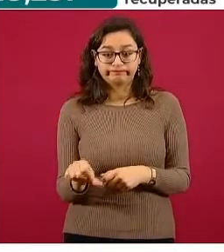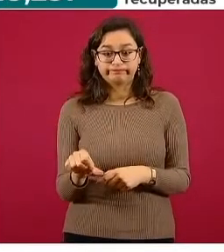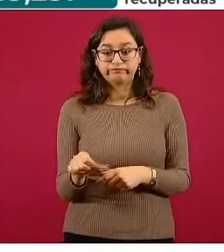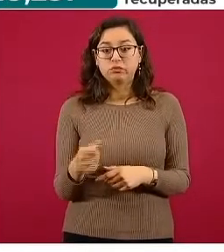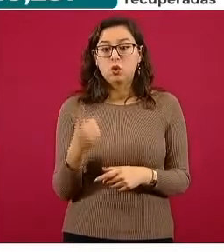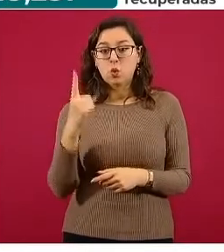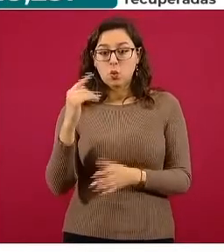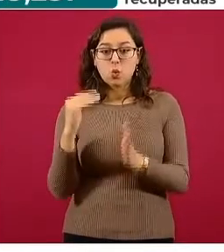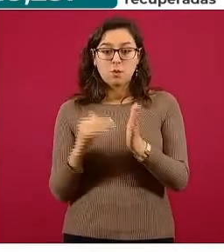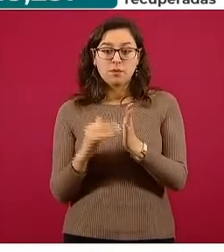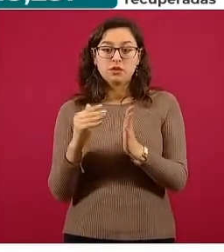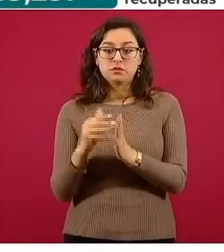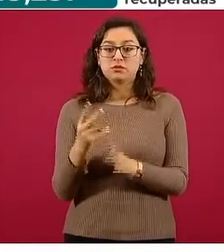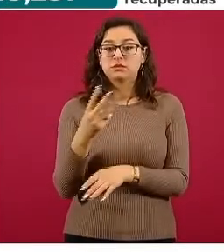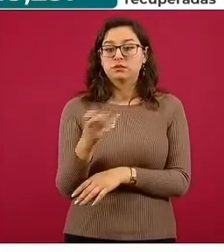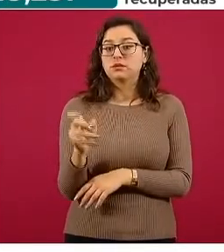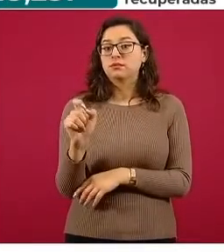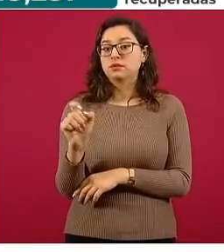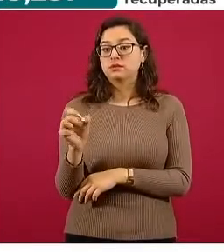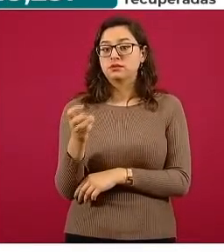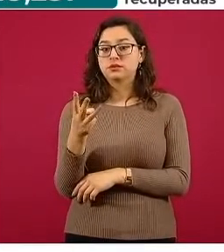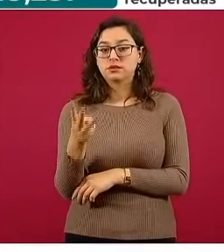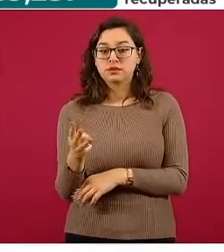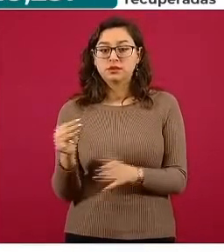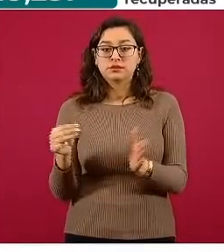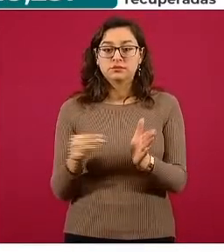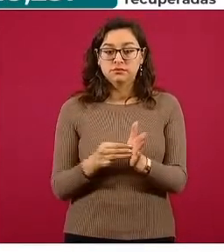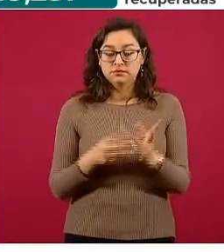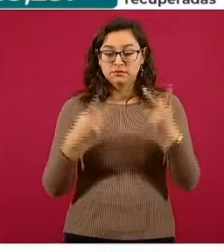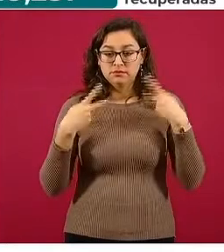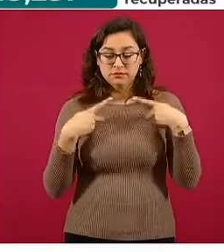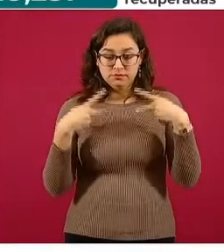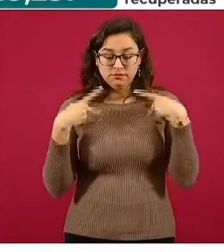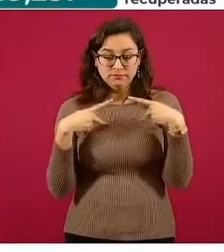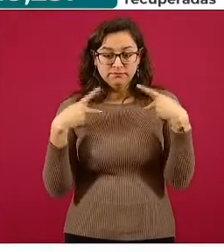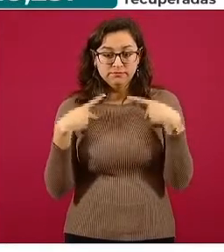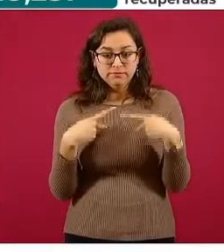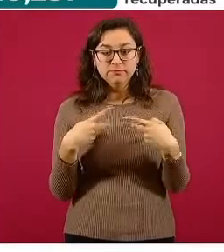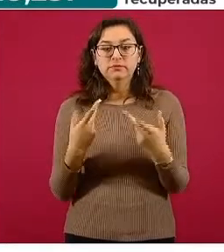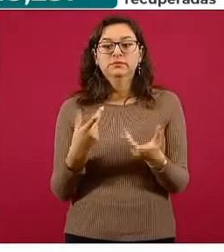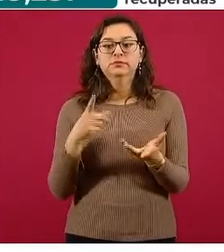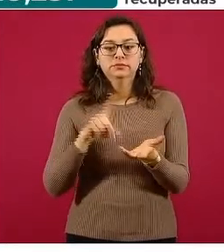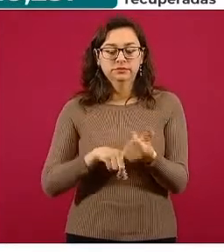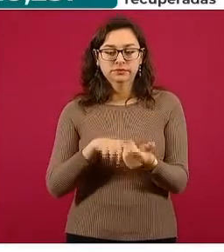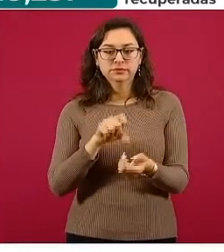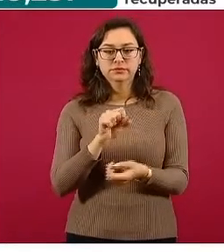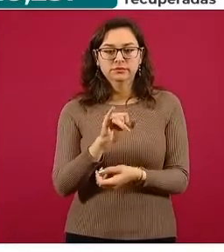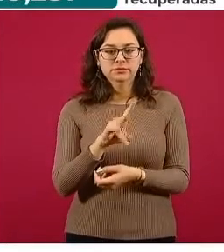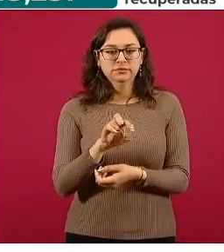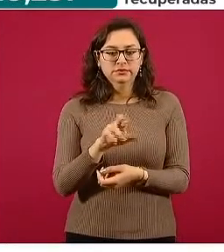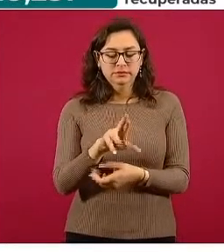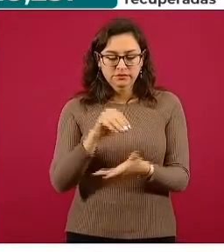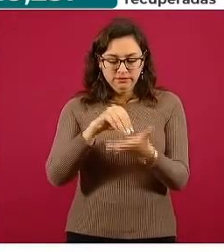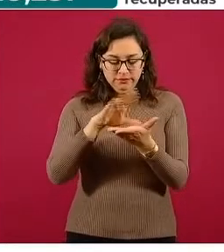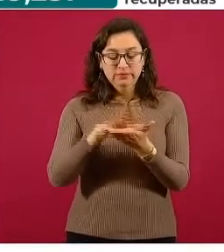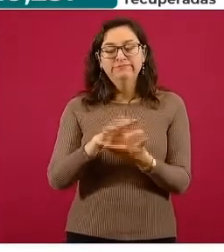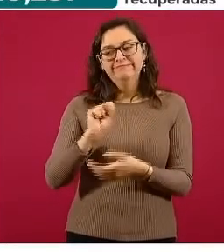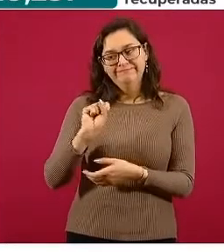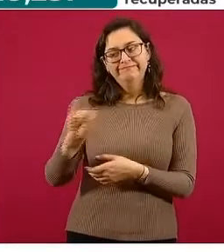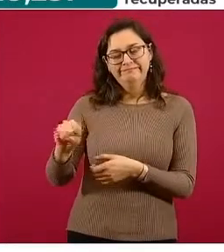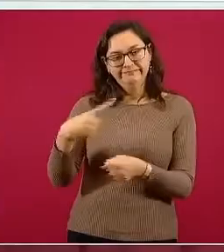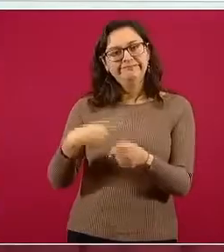más de 1.323.000 personas que están registradas en el CISBER las consideraríamos ya como